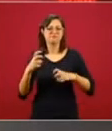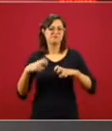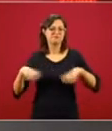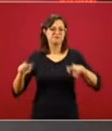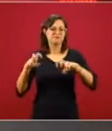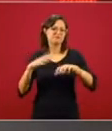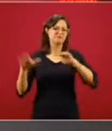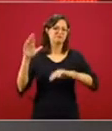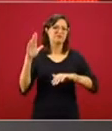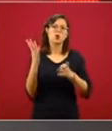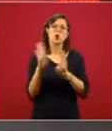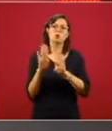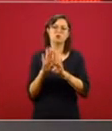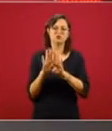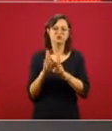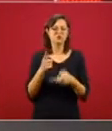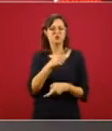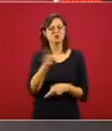magistrados, ministros.